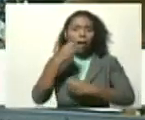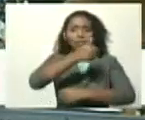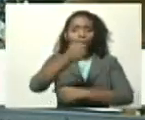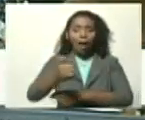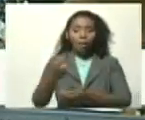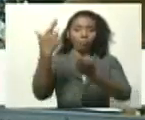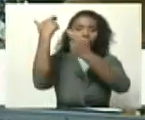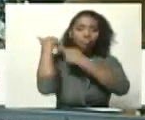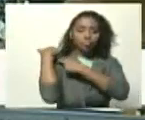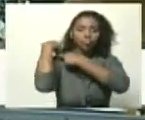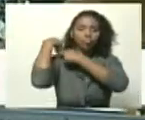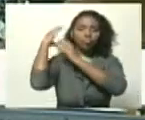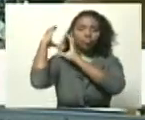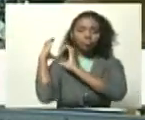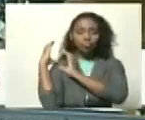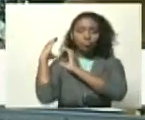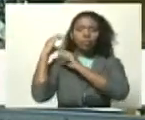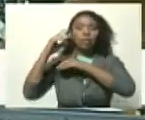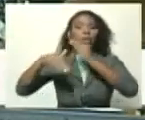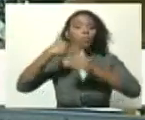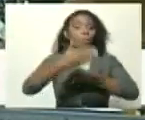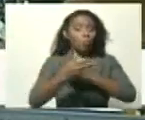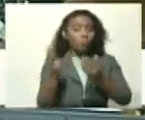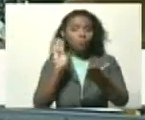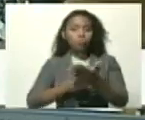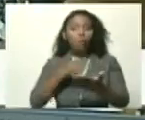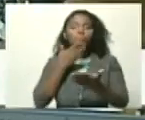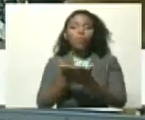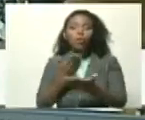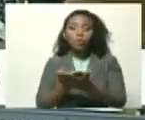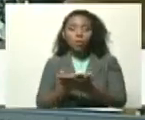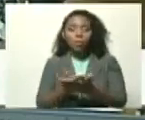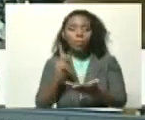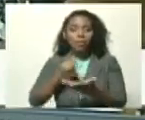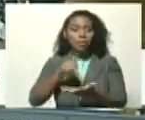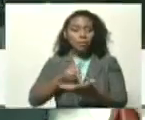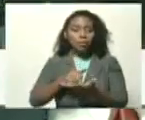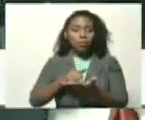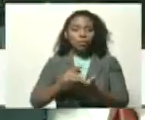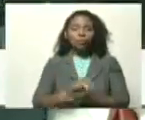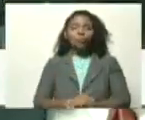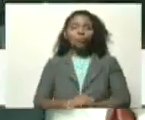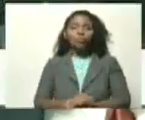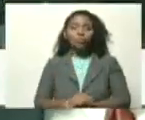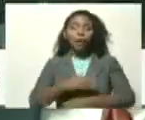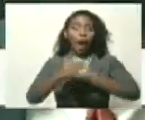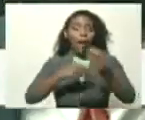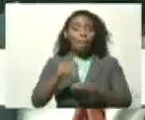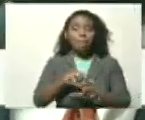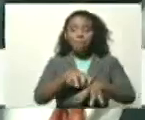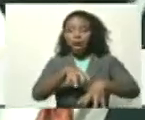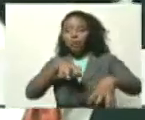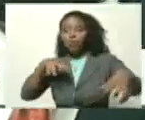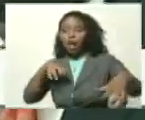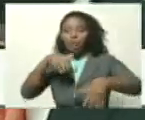cargo quien, luego de haber sido postulado o postulada, obtenga mayoría de los votos de los